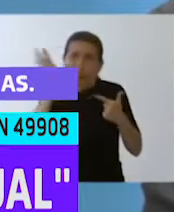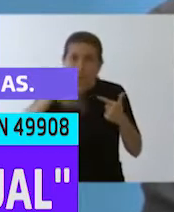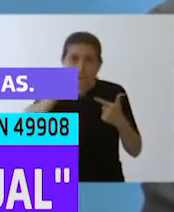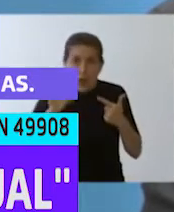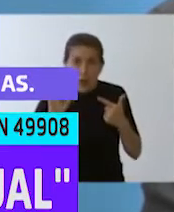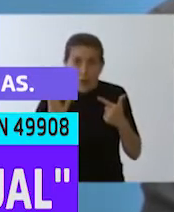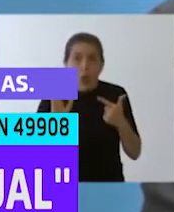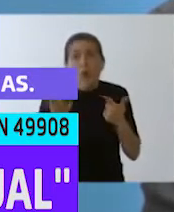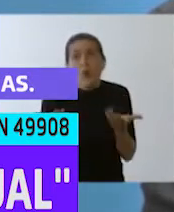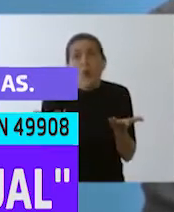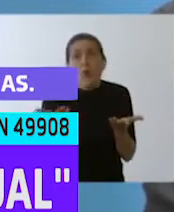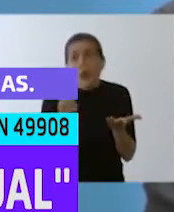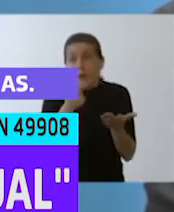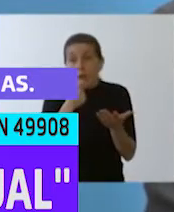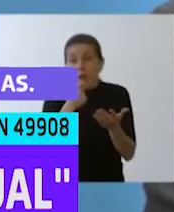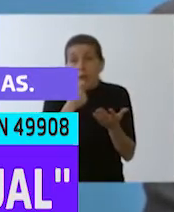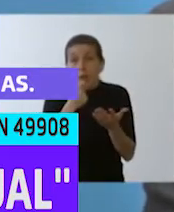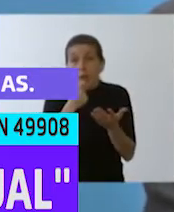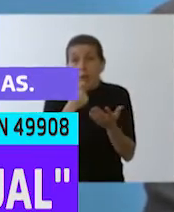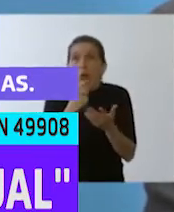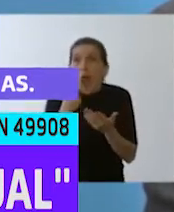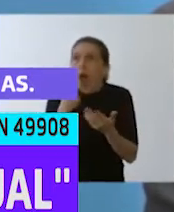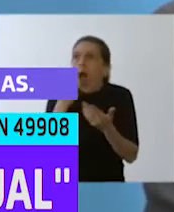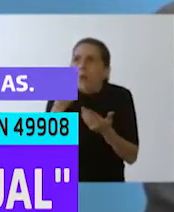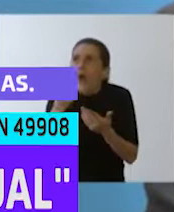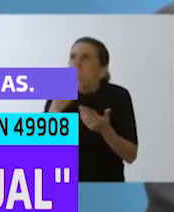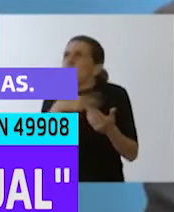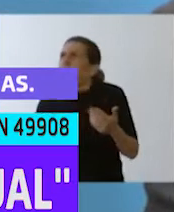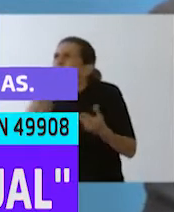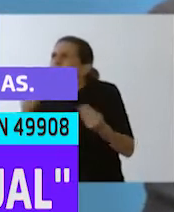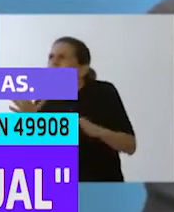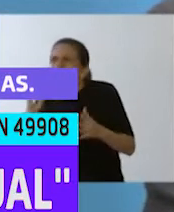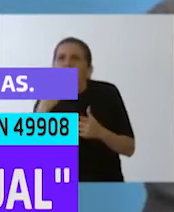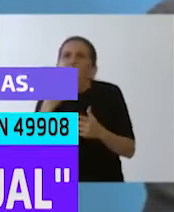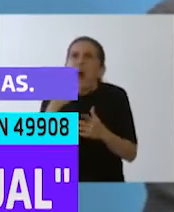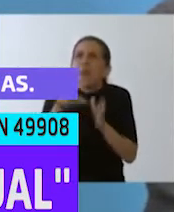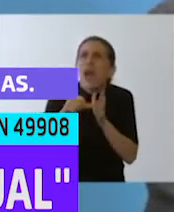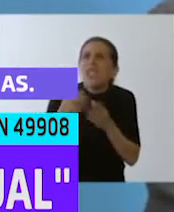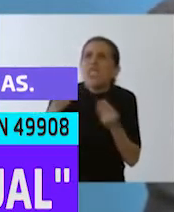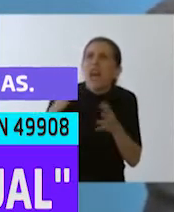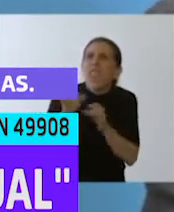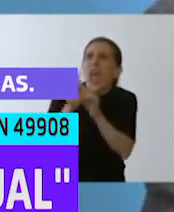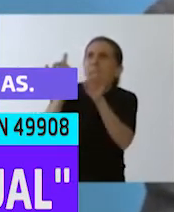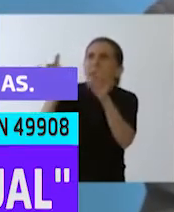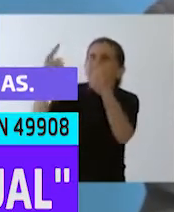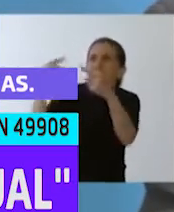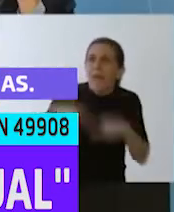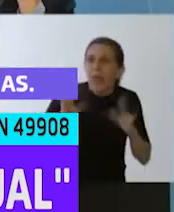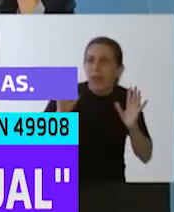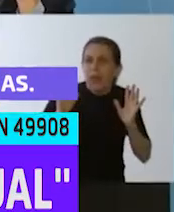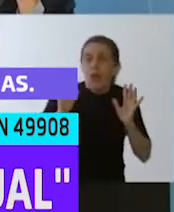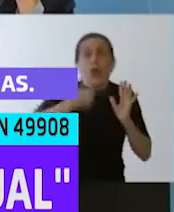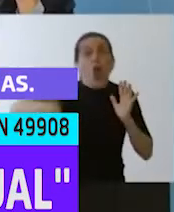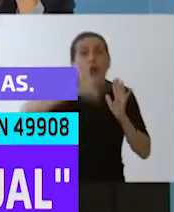abarcativa, y poder entender cómo es la dinámica de este virus en los casos leves, captar los casos leves